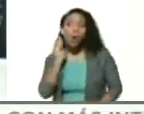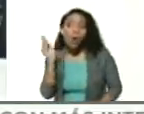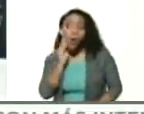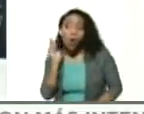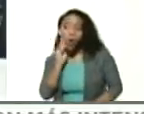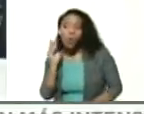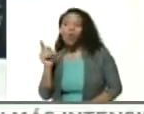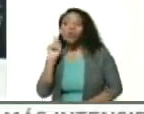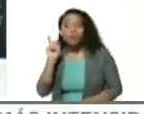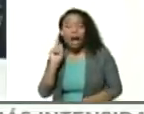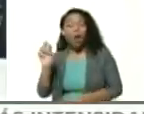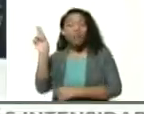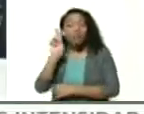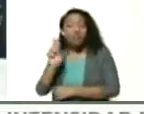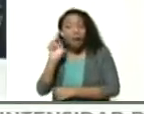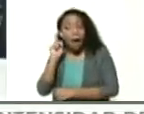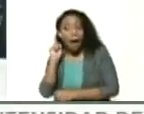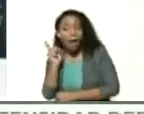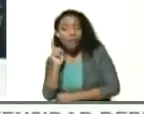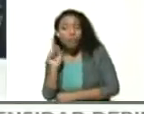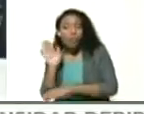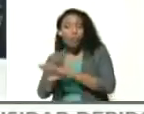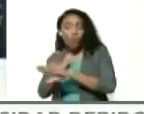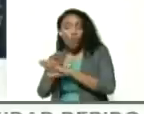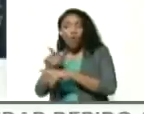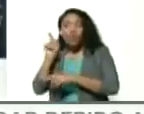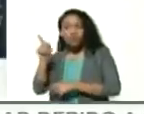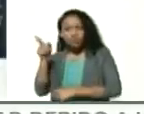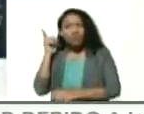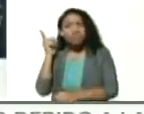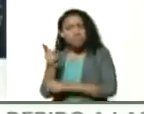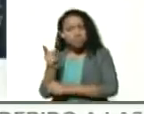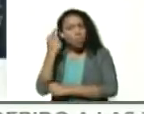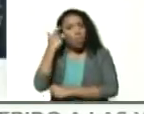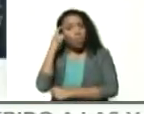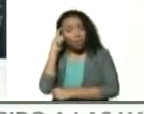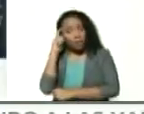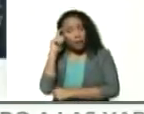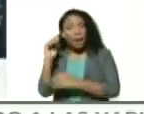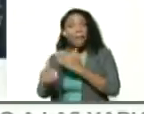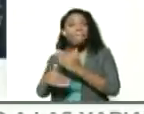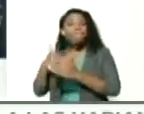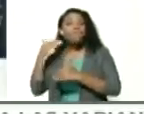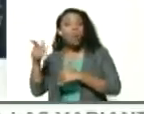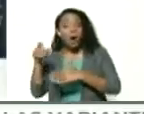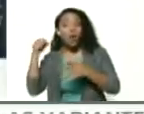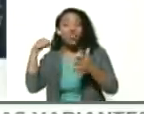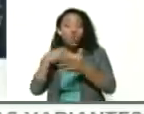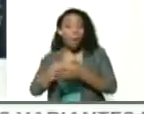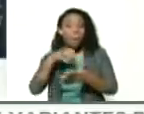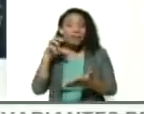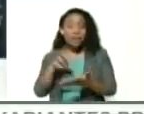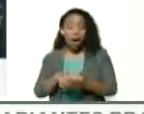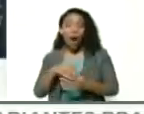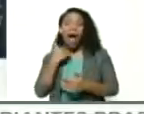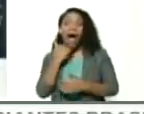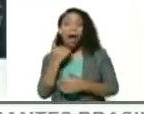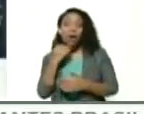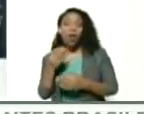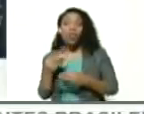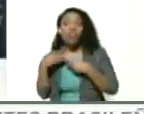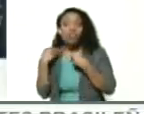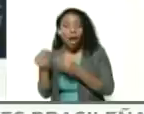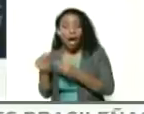Ortega, te están utilizando. Él tiene que acordarse, después de que den su golpe de Estado, si lo llegan a dar, le